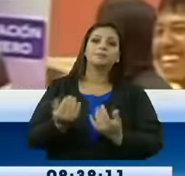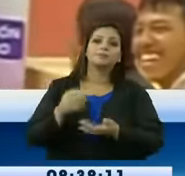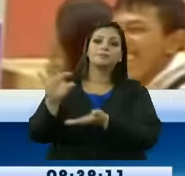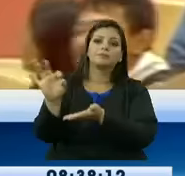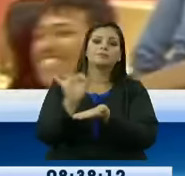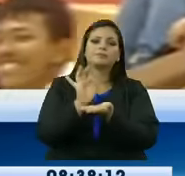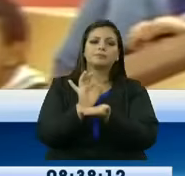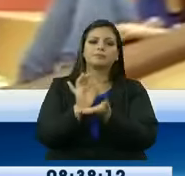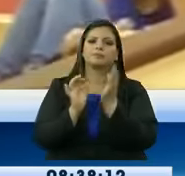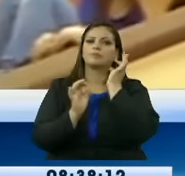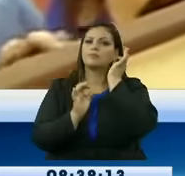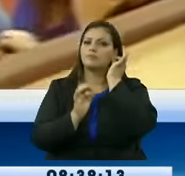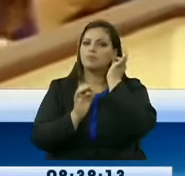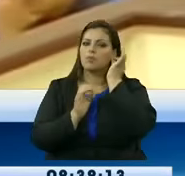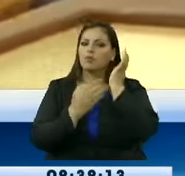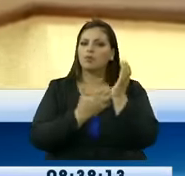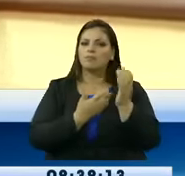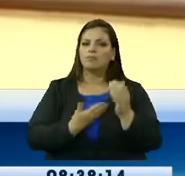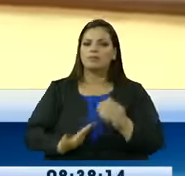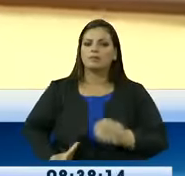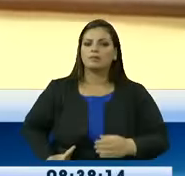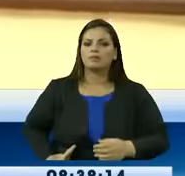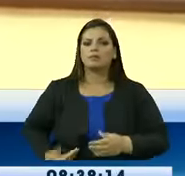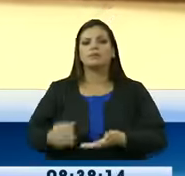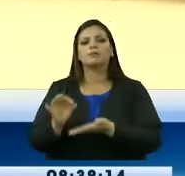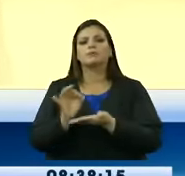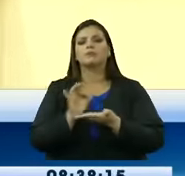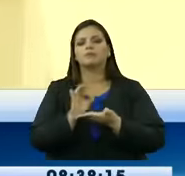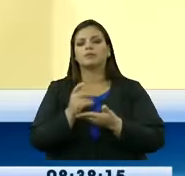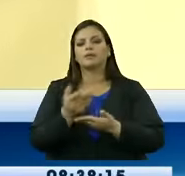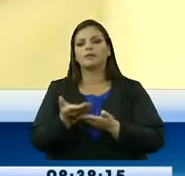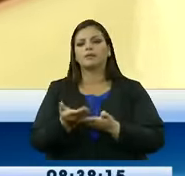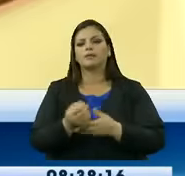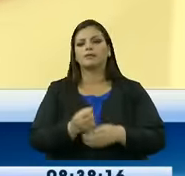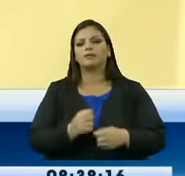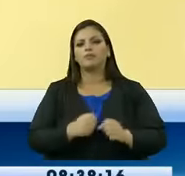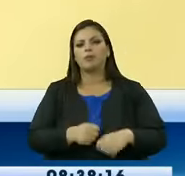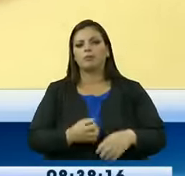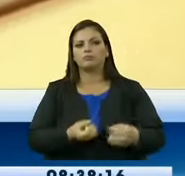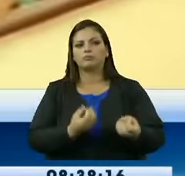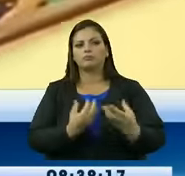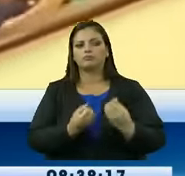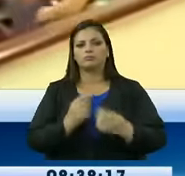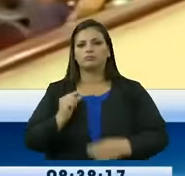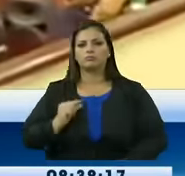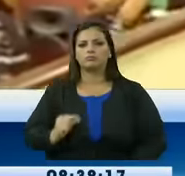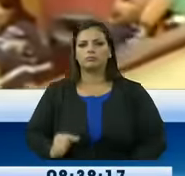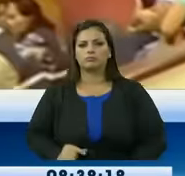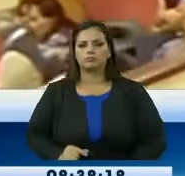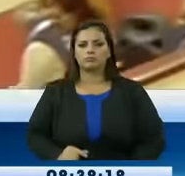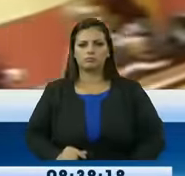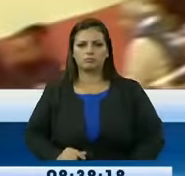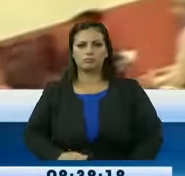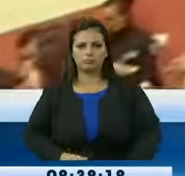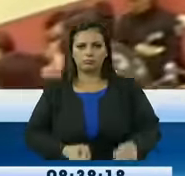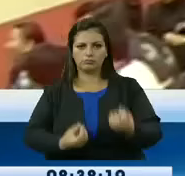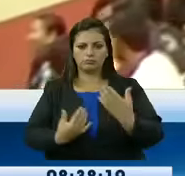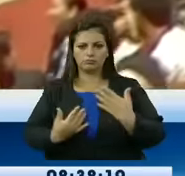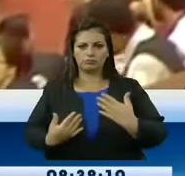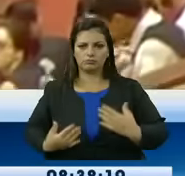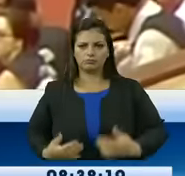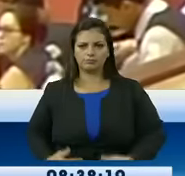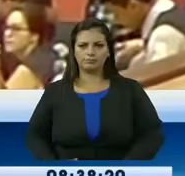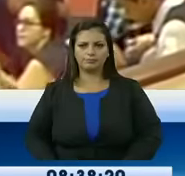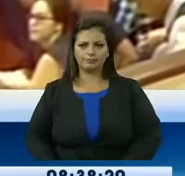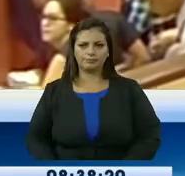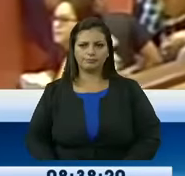de lo que es el Consejo Nacional Electoral, delegación Guayas, para que nos ponga al tanto de las cifras respectivas. Una cosa también importante